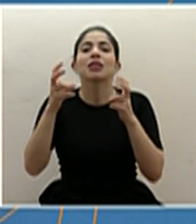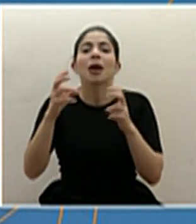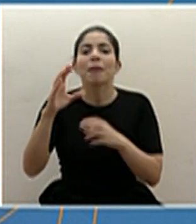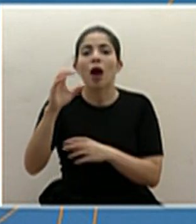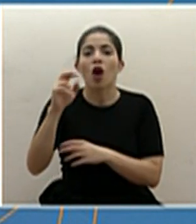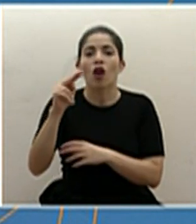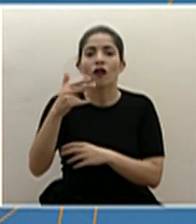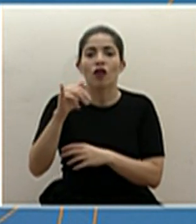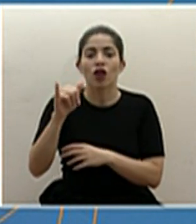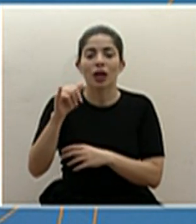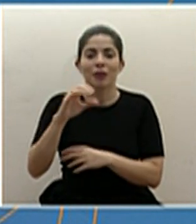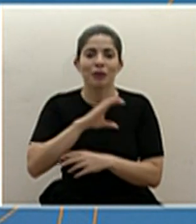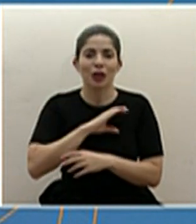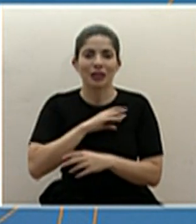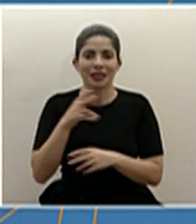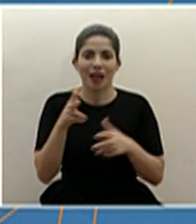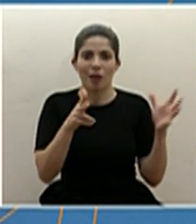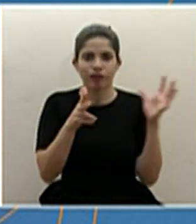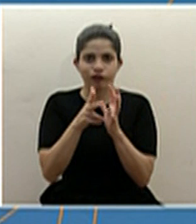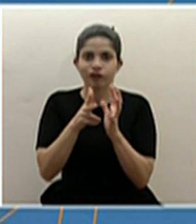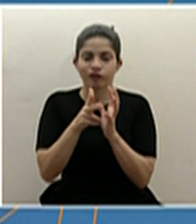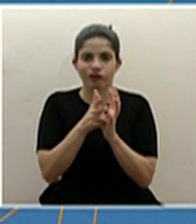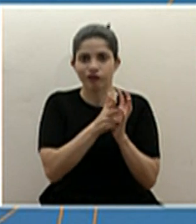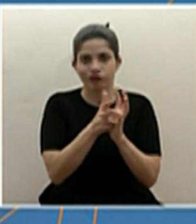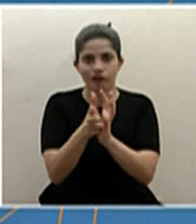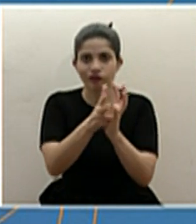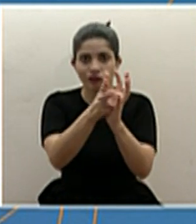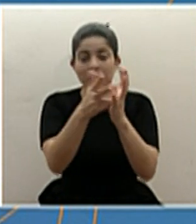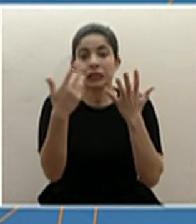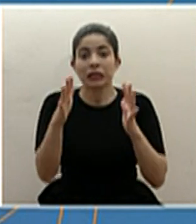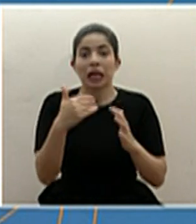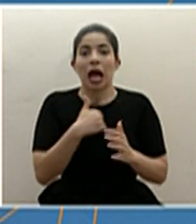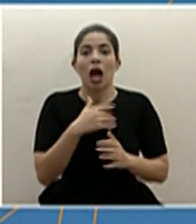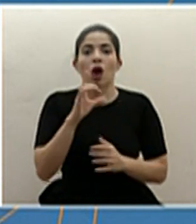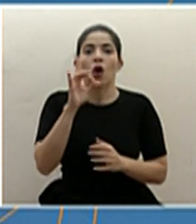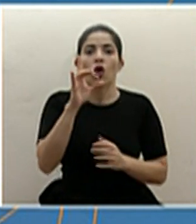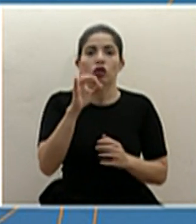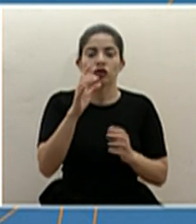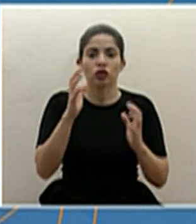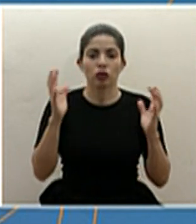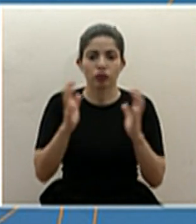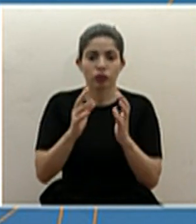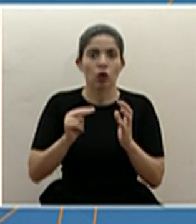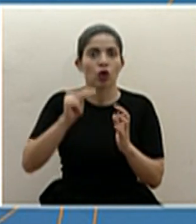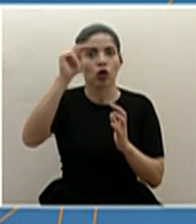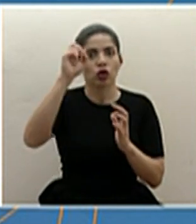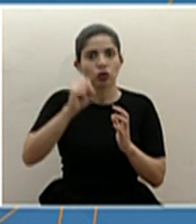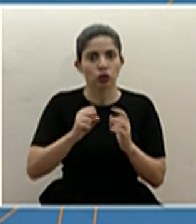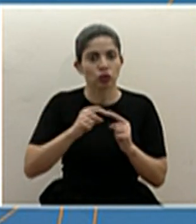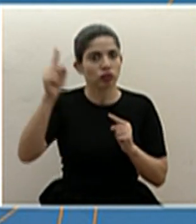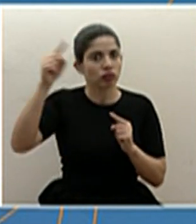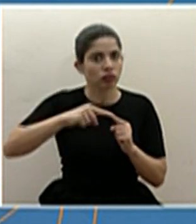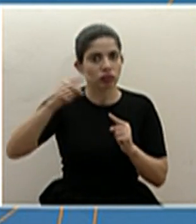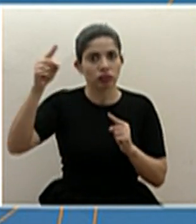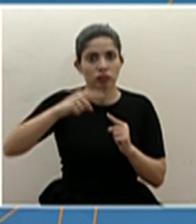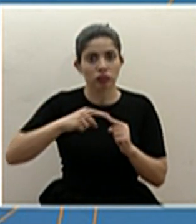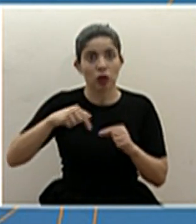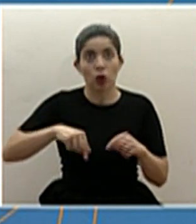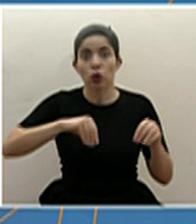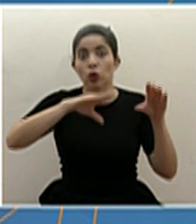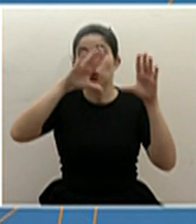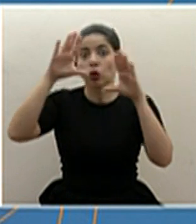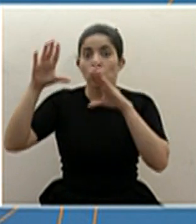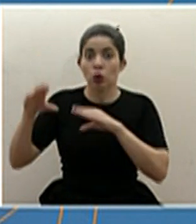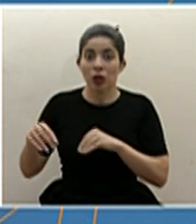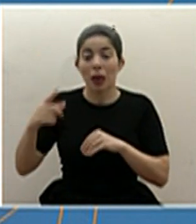convoy. Durante lo que se ingrese, ya tenemos 8 unidades para convoy de norte a sur, y más lo que ingrese en el resto del día.